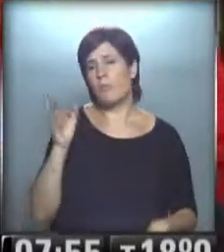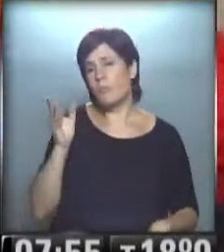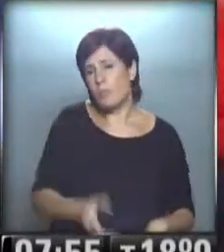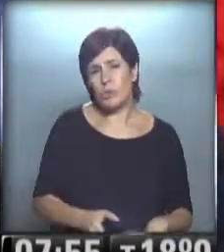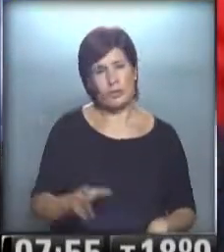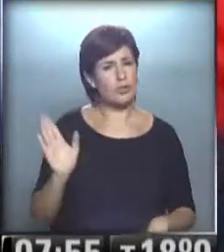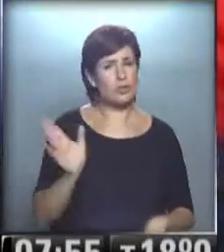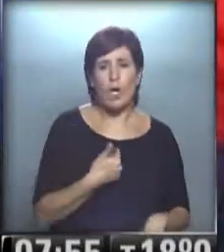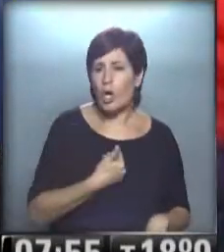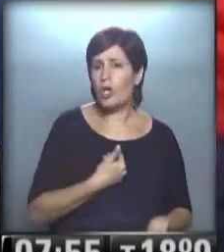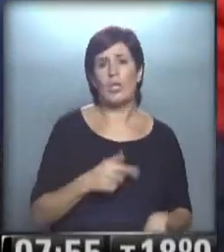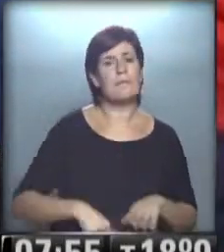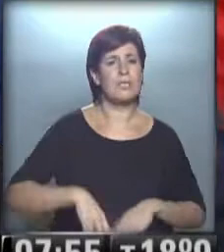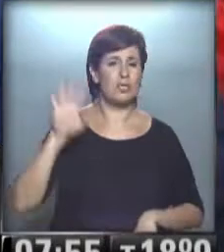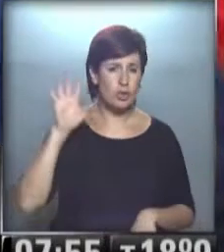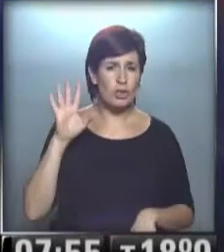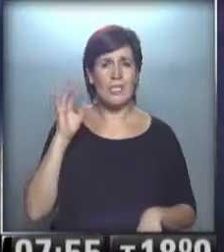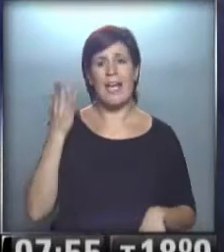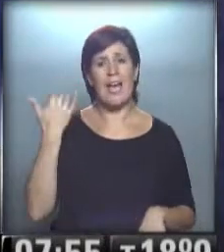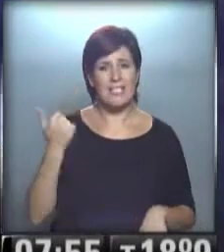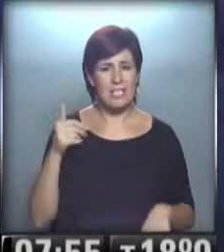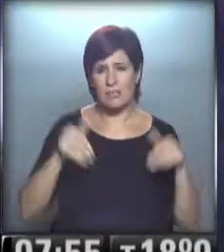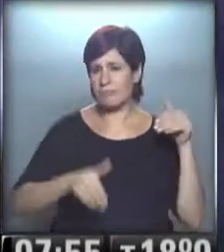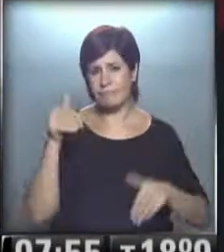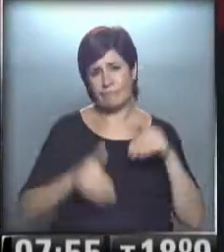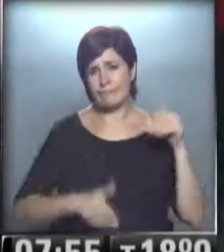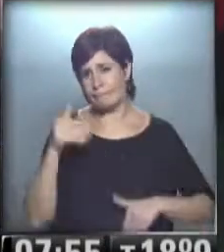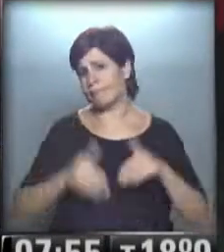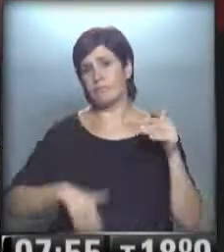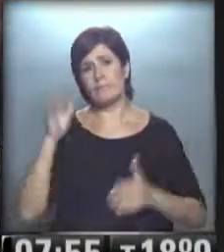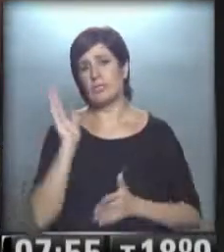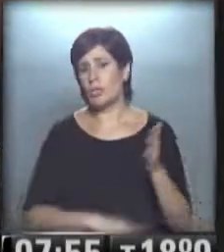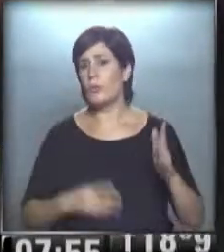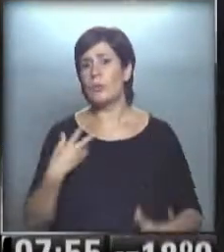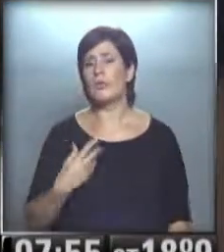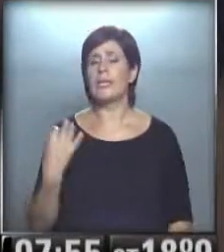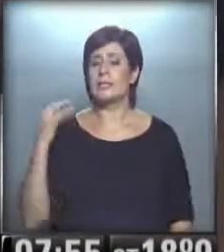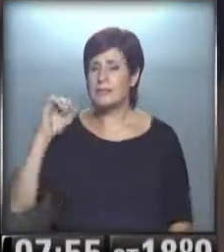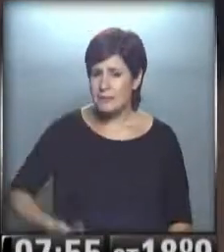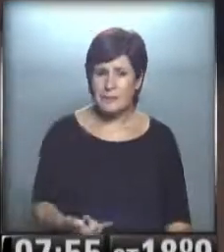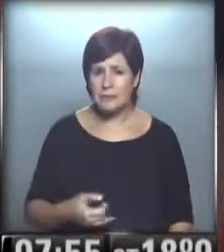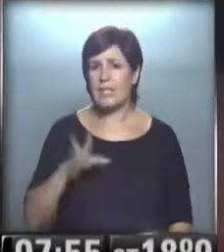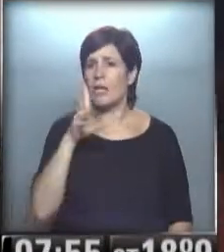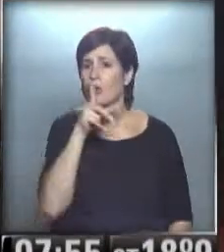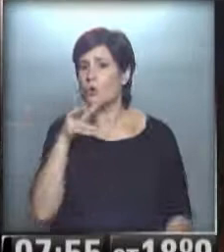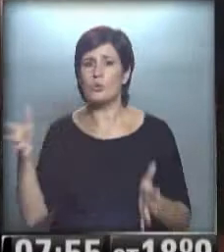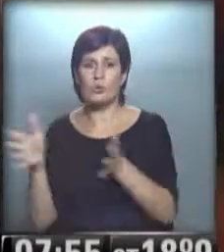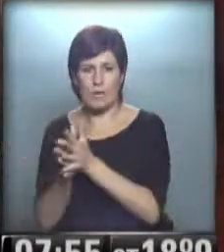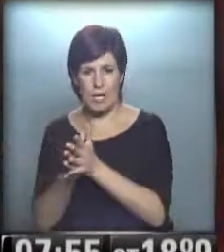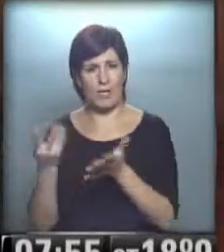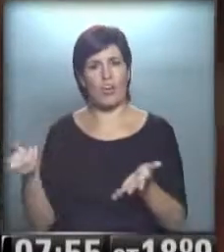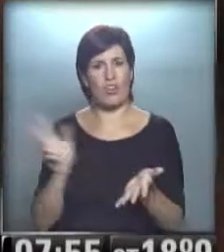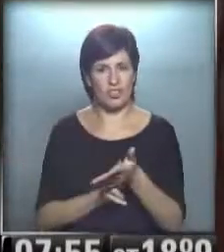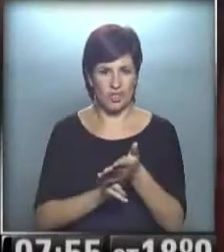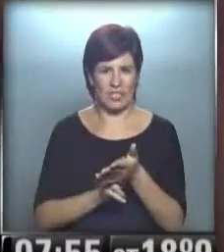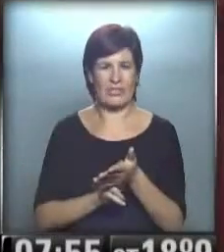crimeos dieron ayer una rotunda afirmación, rotundo sí a la reunificación con Rusia, según